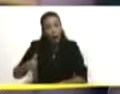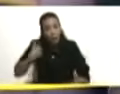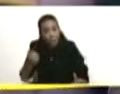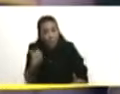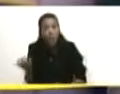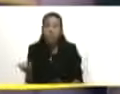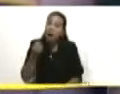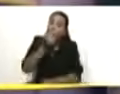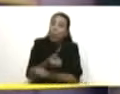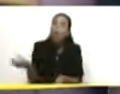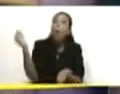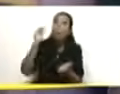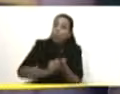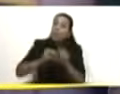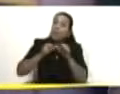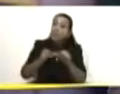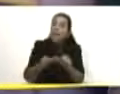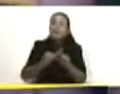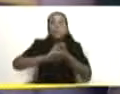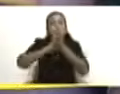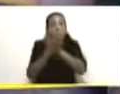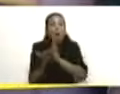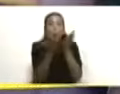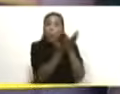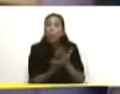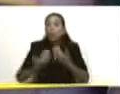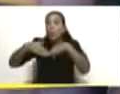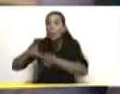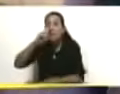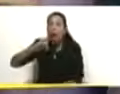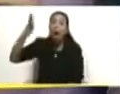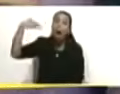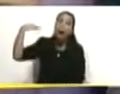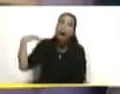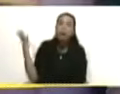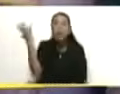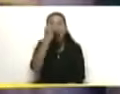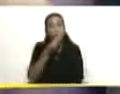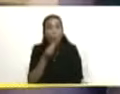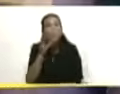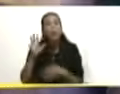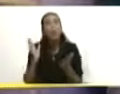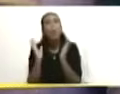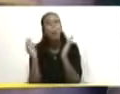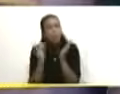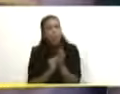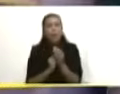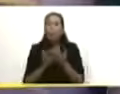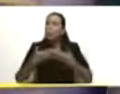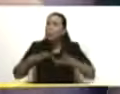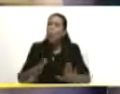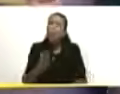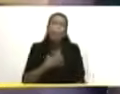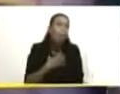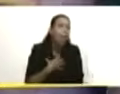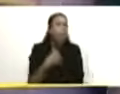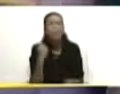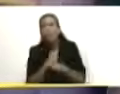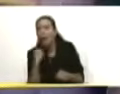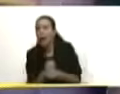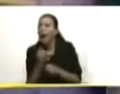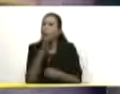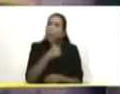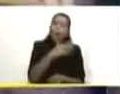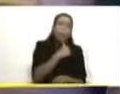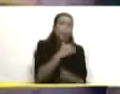plan especial para la culminación de estudios en todos los niveles, donde los jóvenes venezolanos que no terminaron su bachillerato, que no terminaron